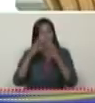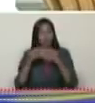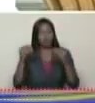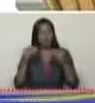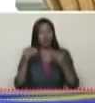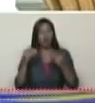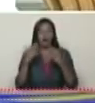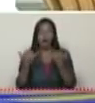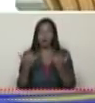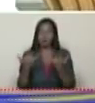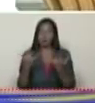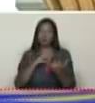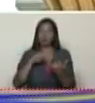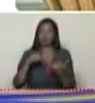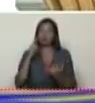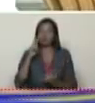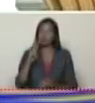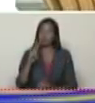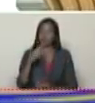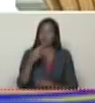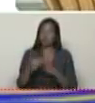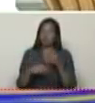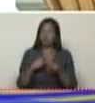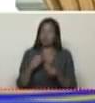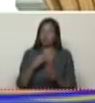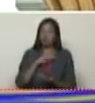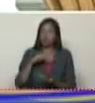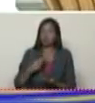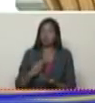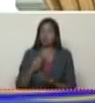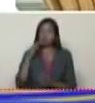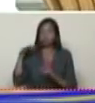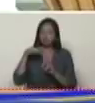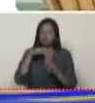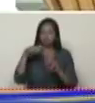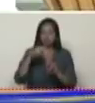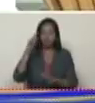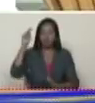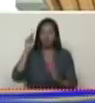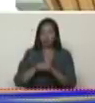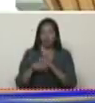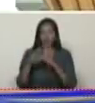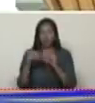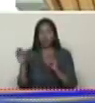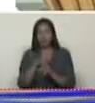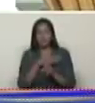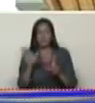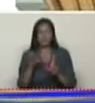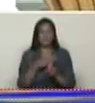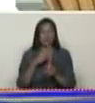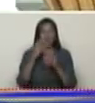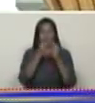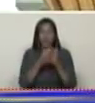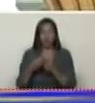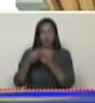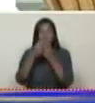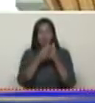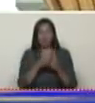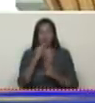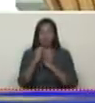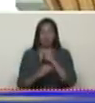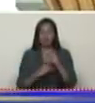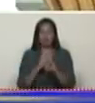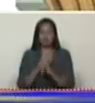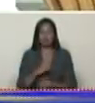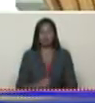momento que somos víctimas de una persecución, de un bloqueo, de una agresión económica internacional.